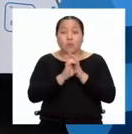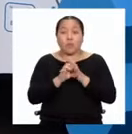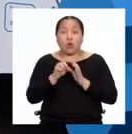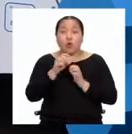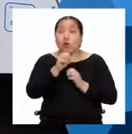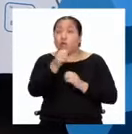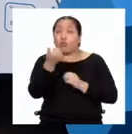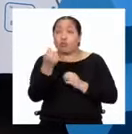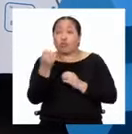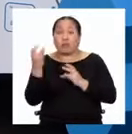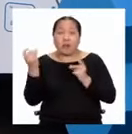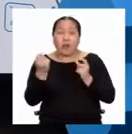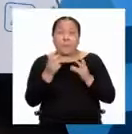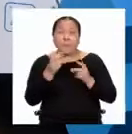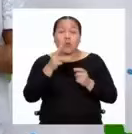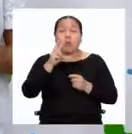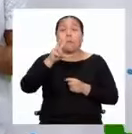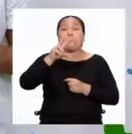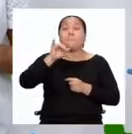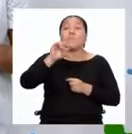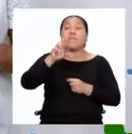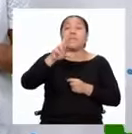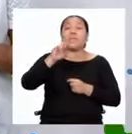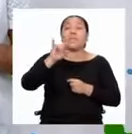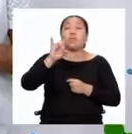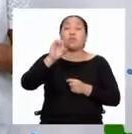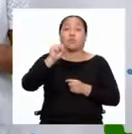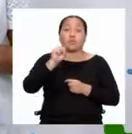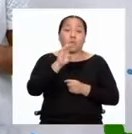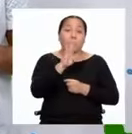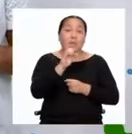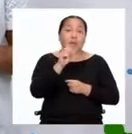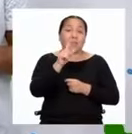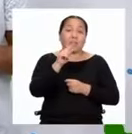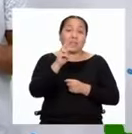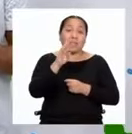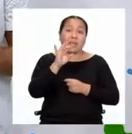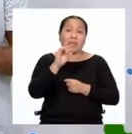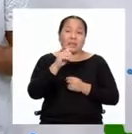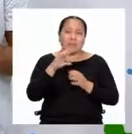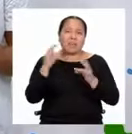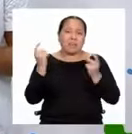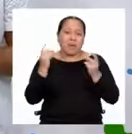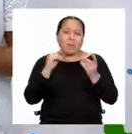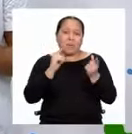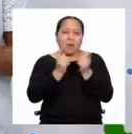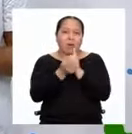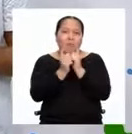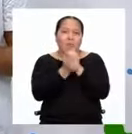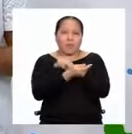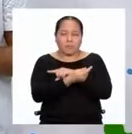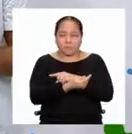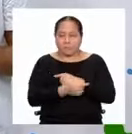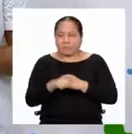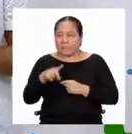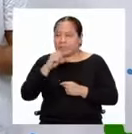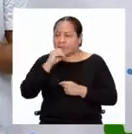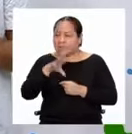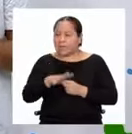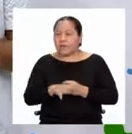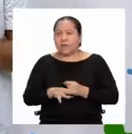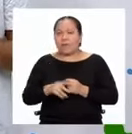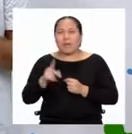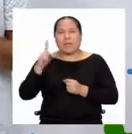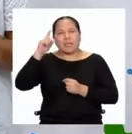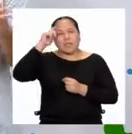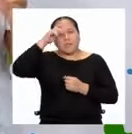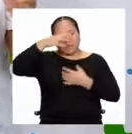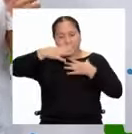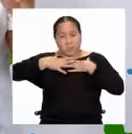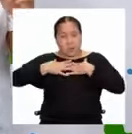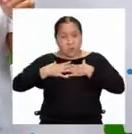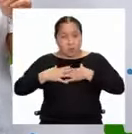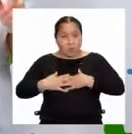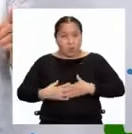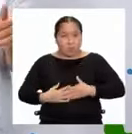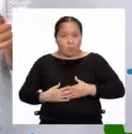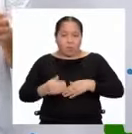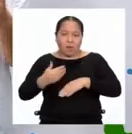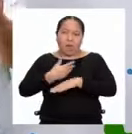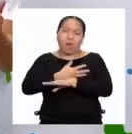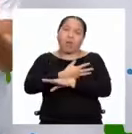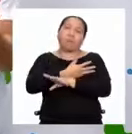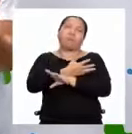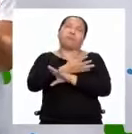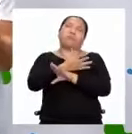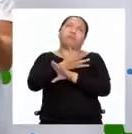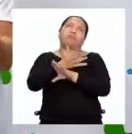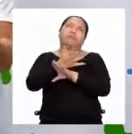las bacterias. Para completar la idea, se podría decir que mientras más complejo es el organismo, más largo su proceso de